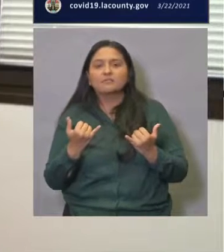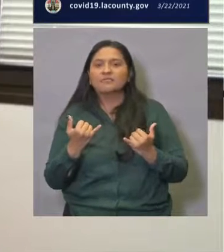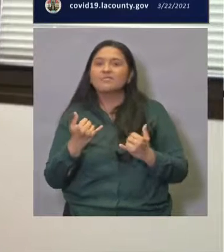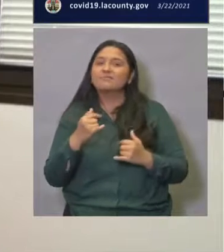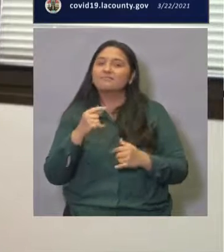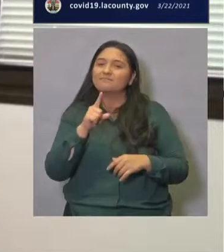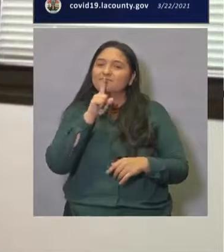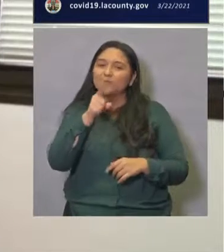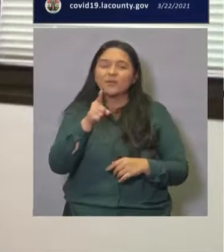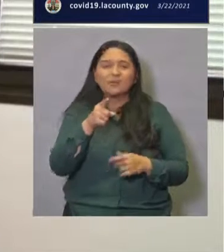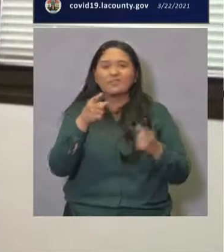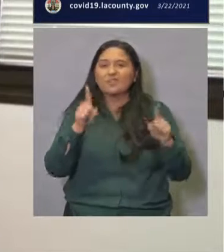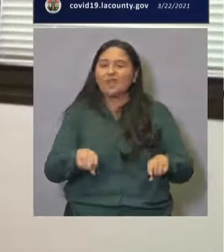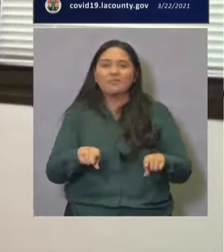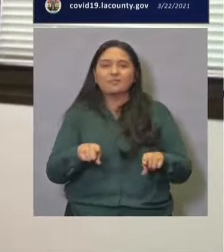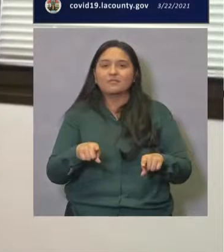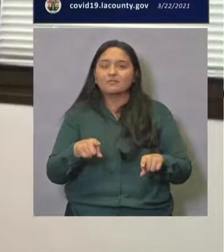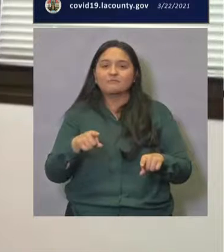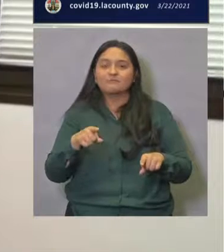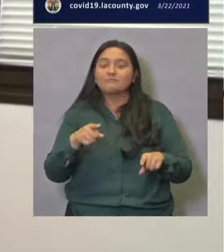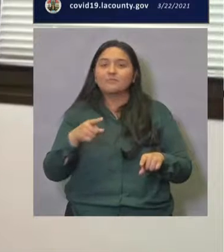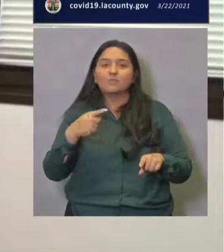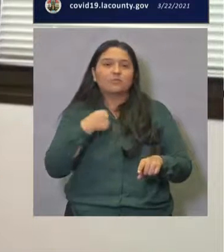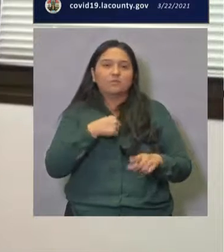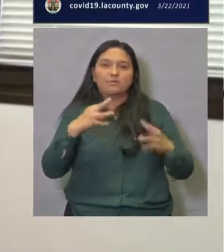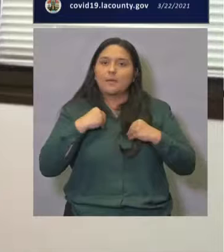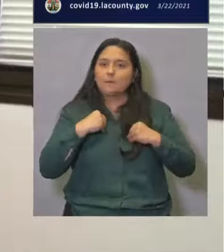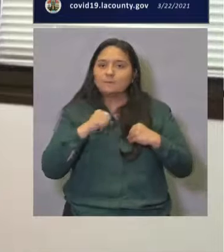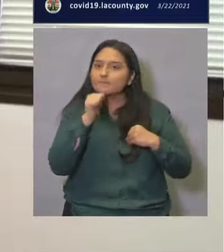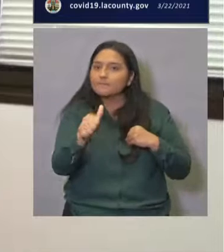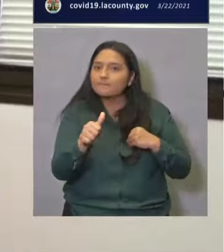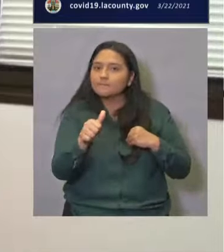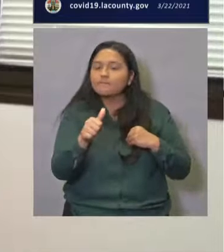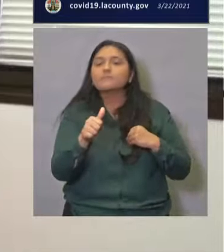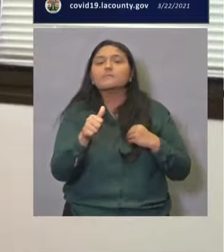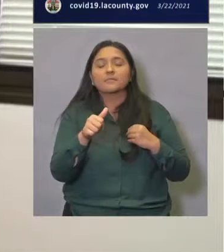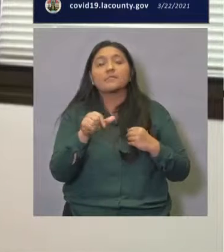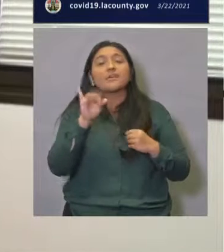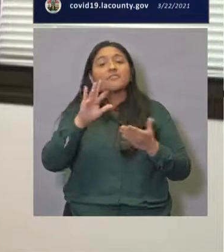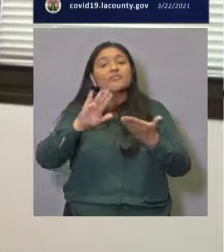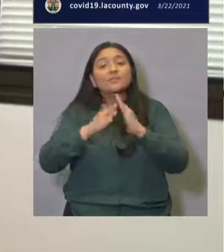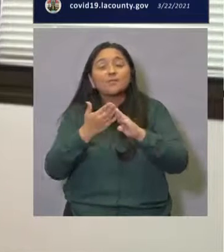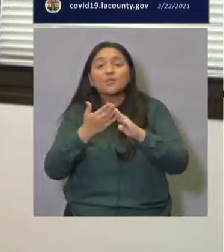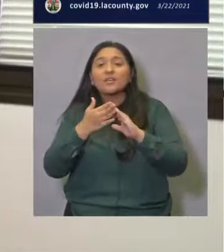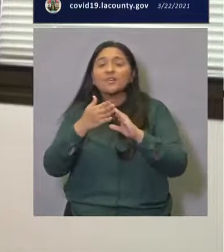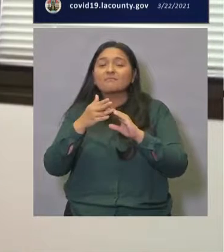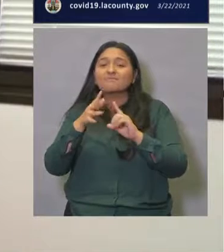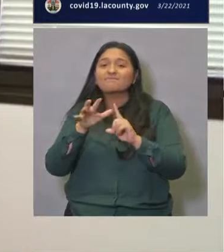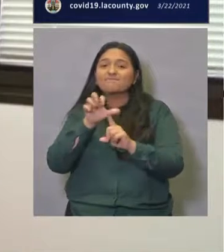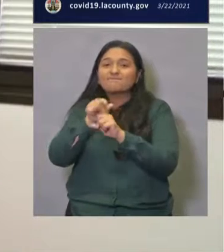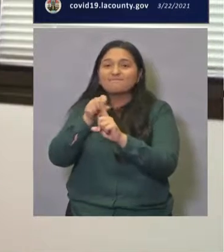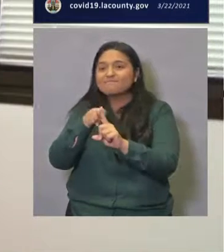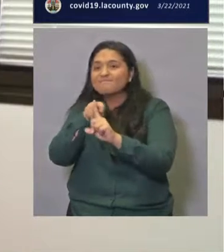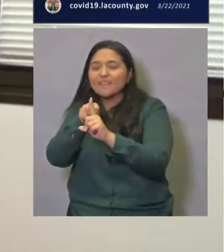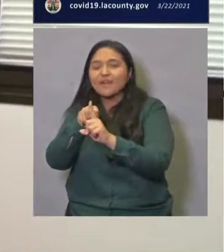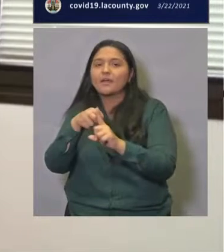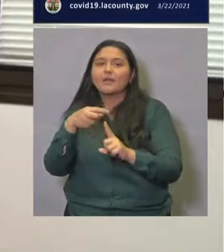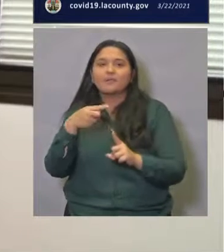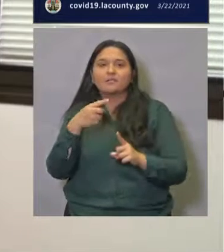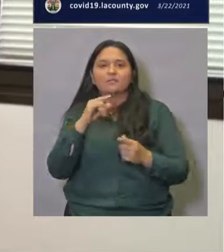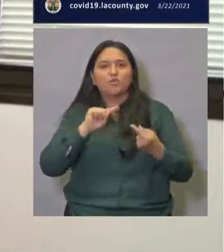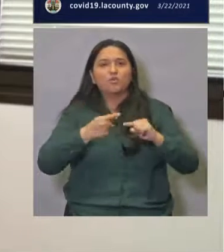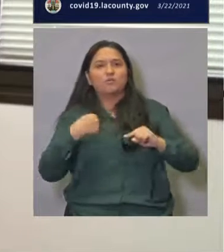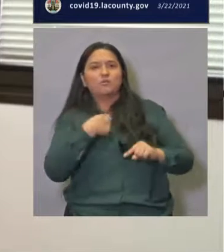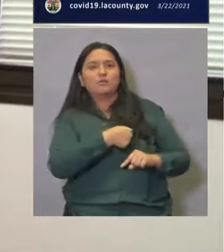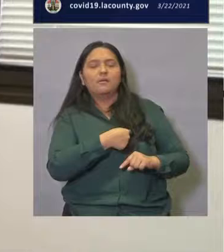realidad inaceptable porque realmente nos duele a todos cuando una comunidad es atacada. Queremos alentar